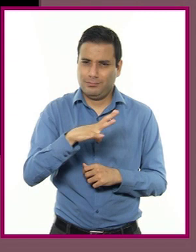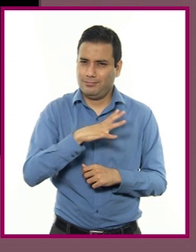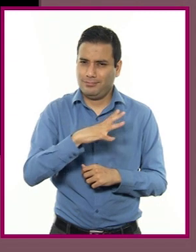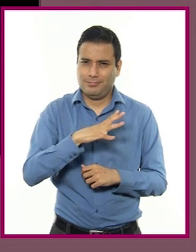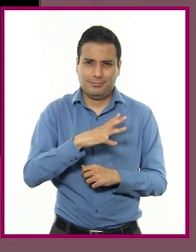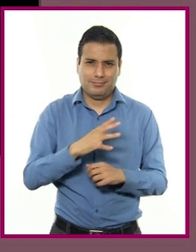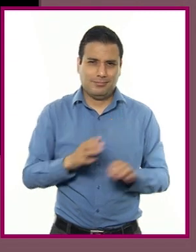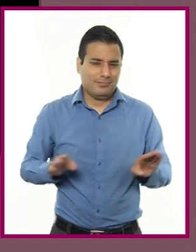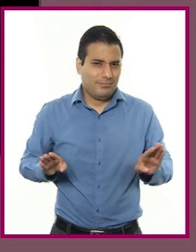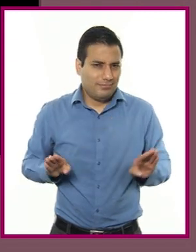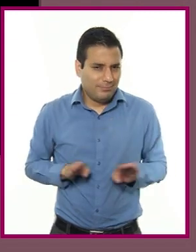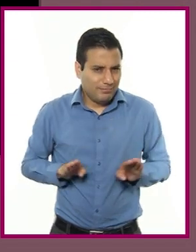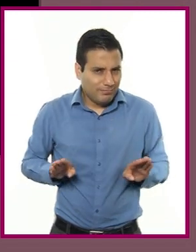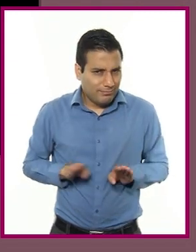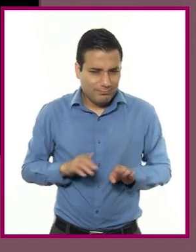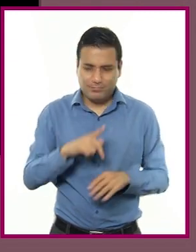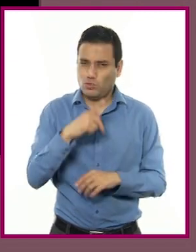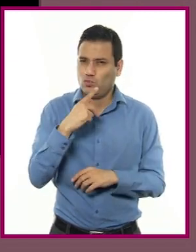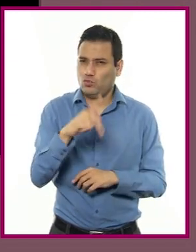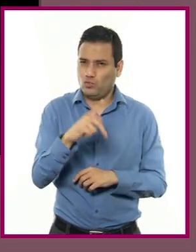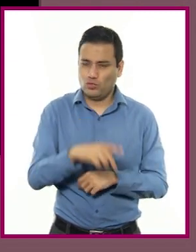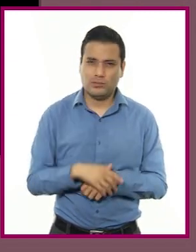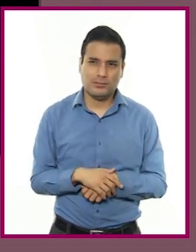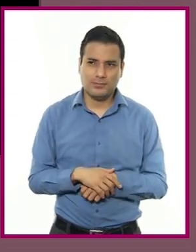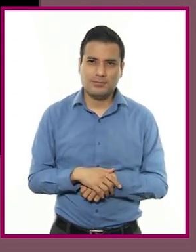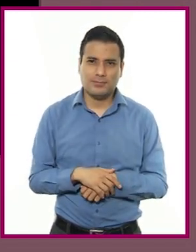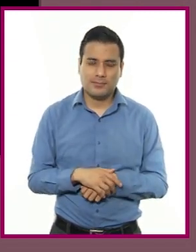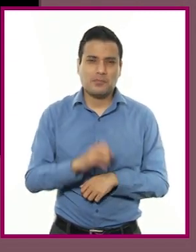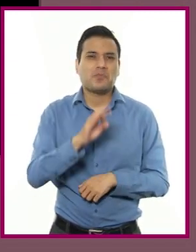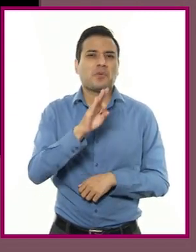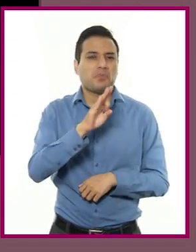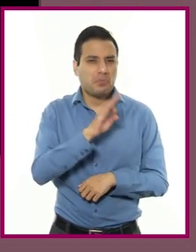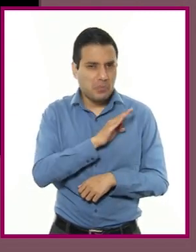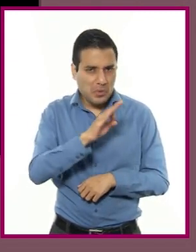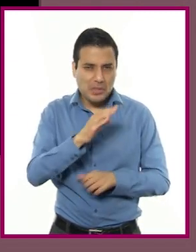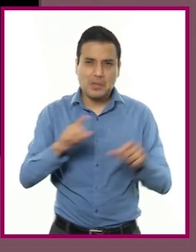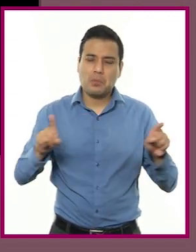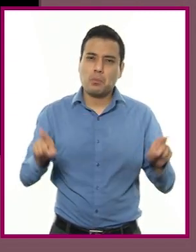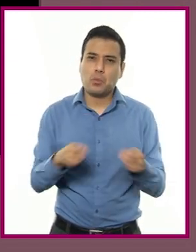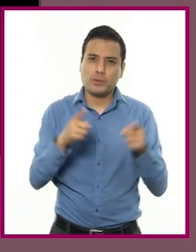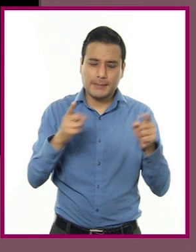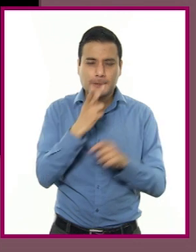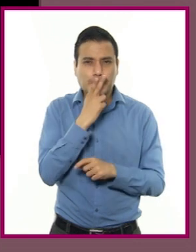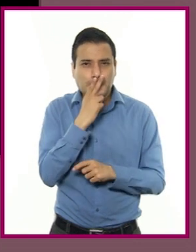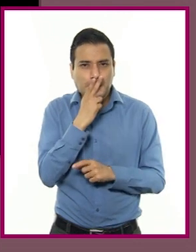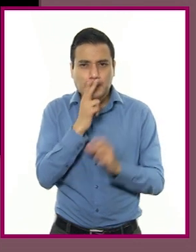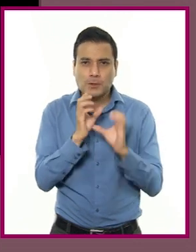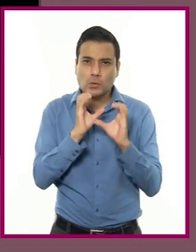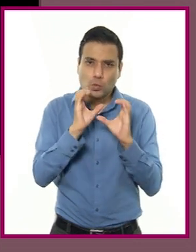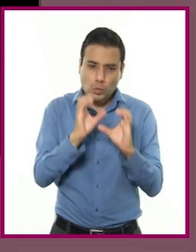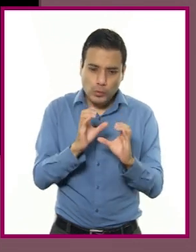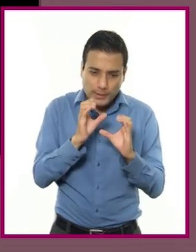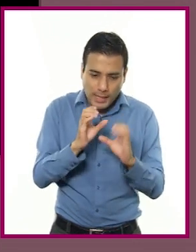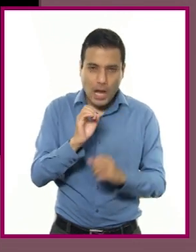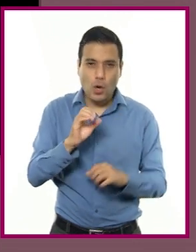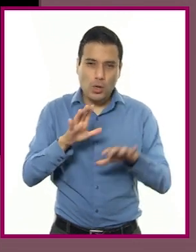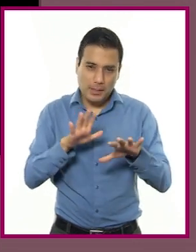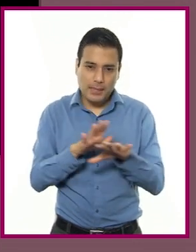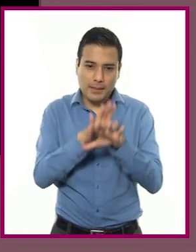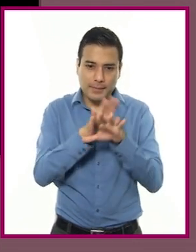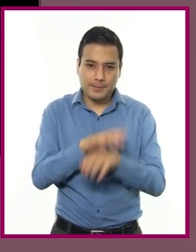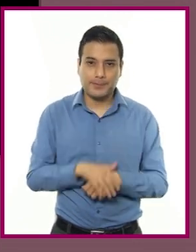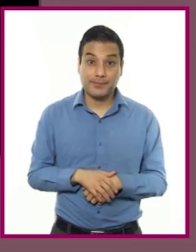de resistirse, de cambiar. Y entonces con esta mezcla pues